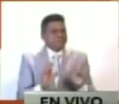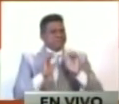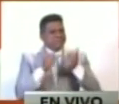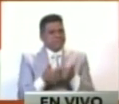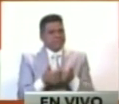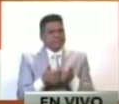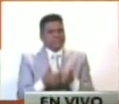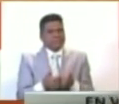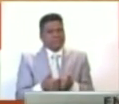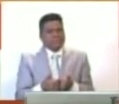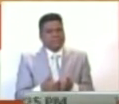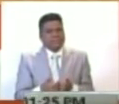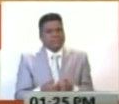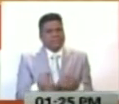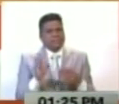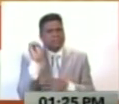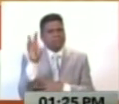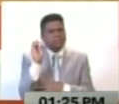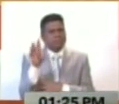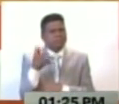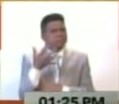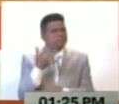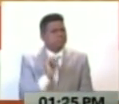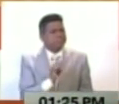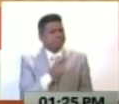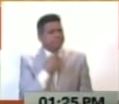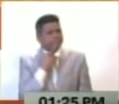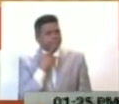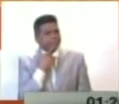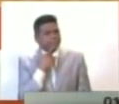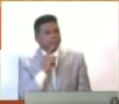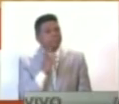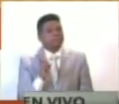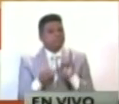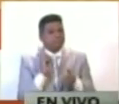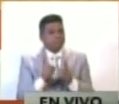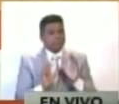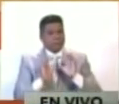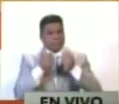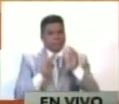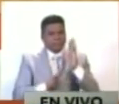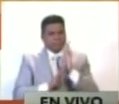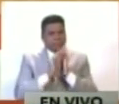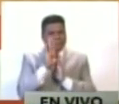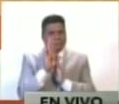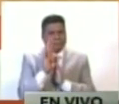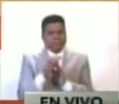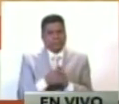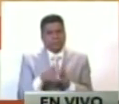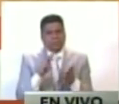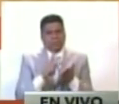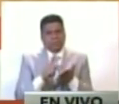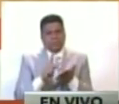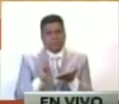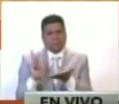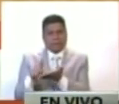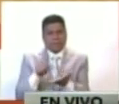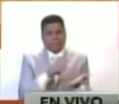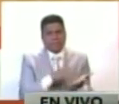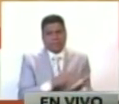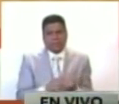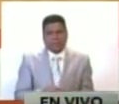¿hay algún atisbo, hay algo que se haya avanzado en ese entendimiento por parte de los miembros no